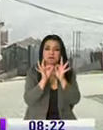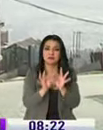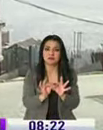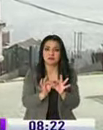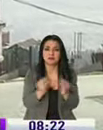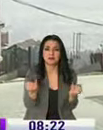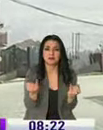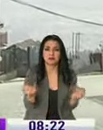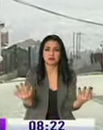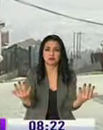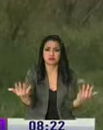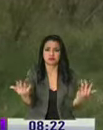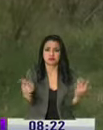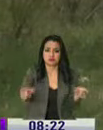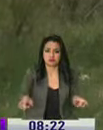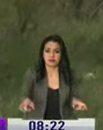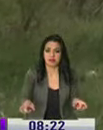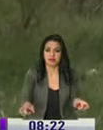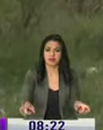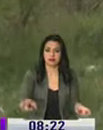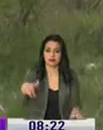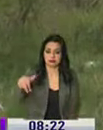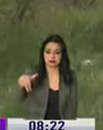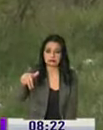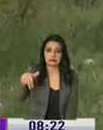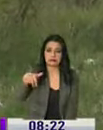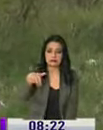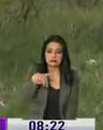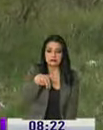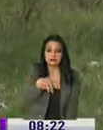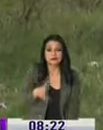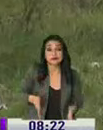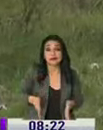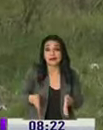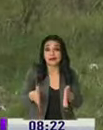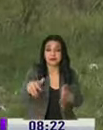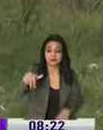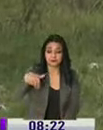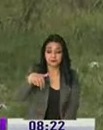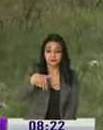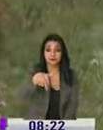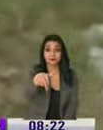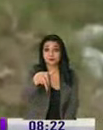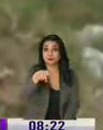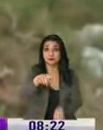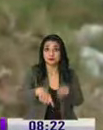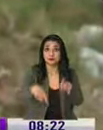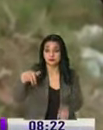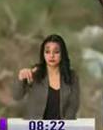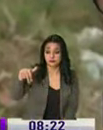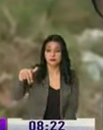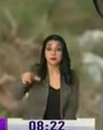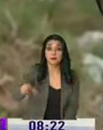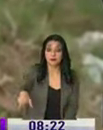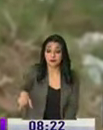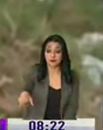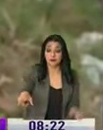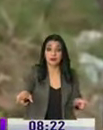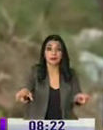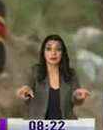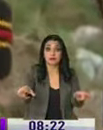hierba tape la vereda y los peatones pongan en riesgo su vida. Y aquí no se puede andar por la vereda porque está todo